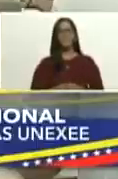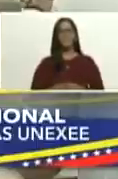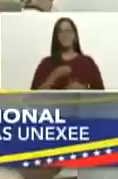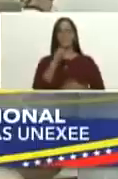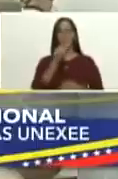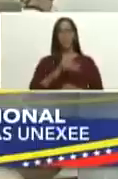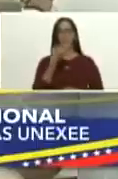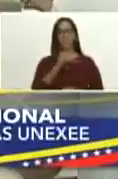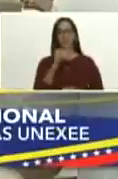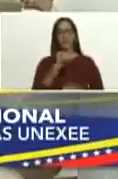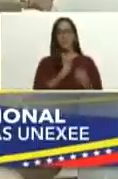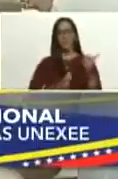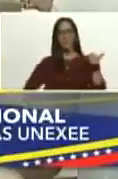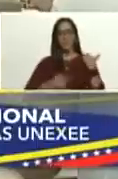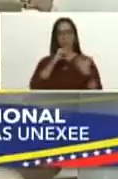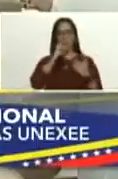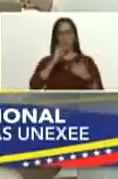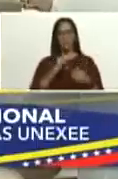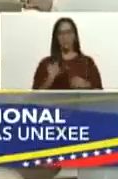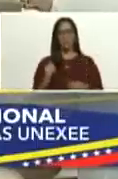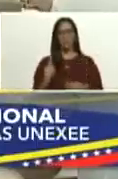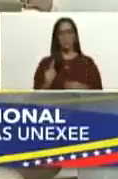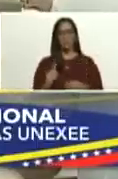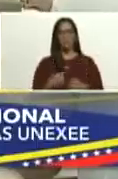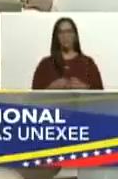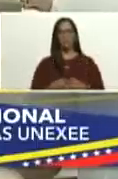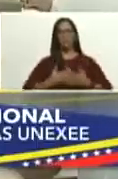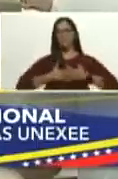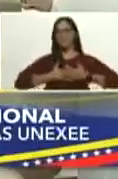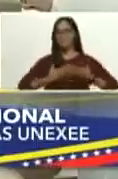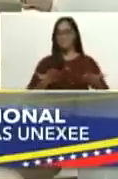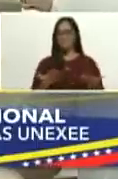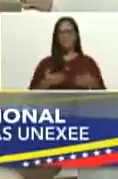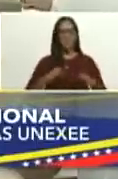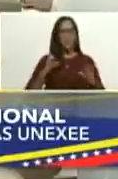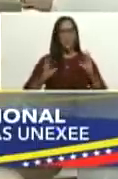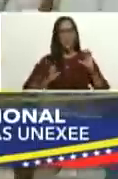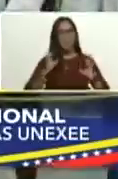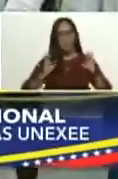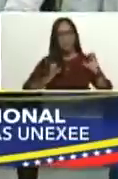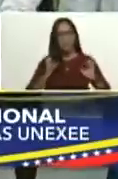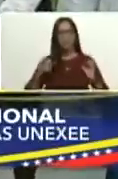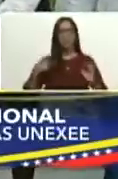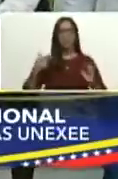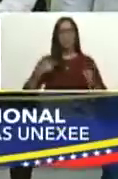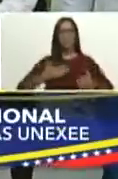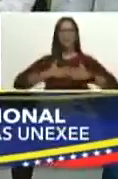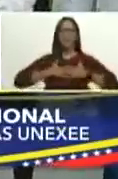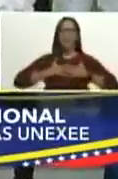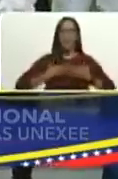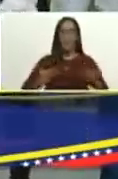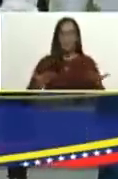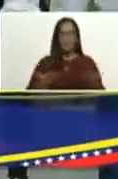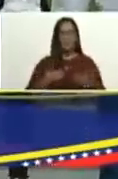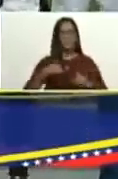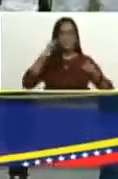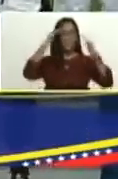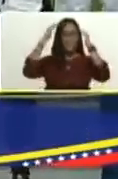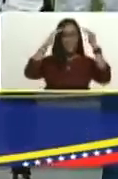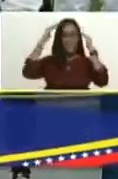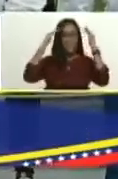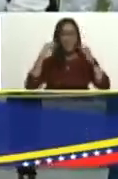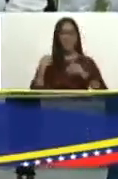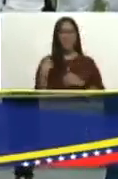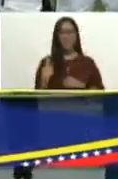Maduro. Primeramente, manifiesto mi emoción por tener la oportunidad de saludarlo primeramente